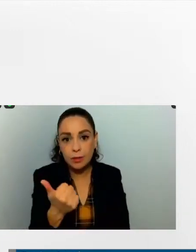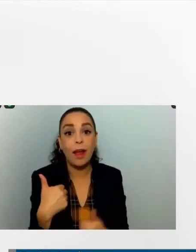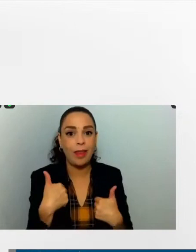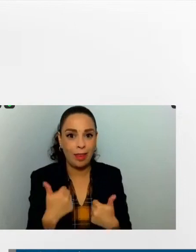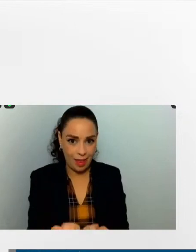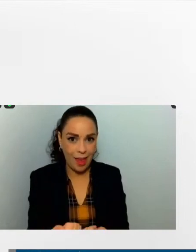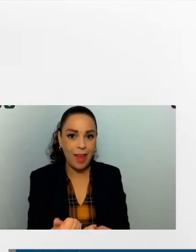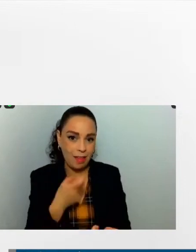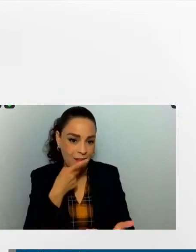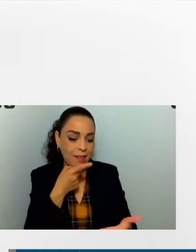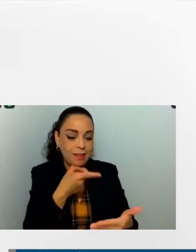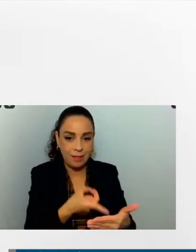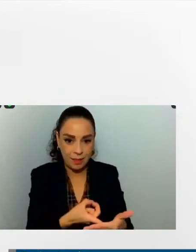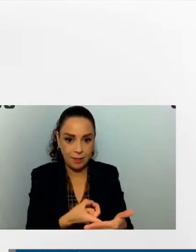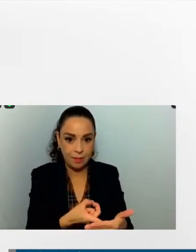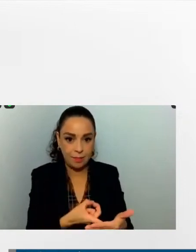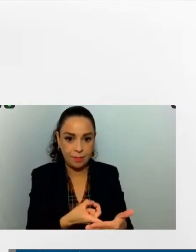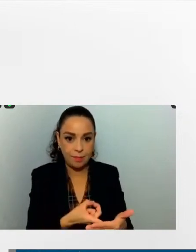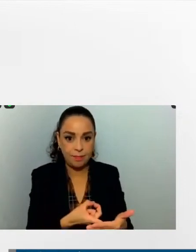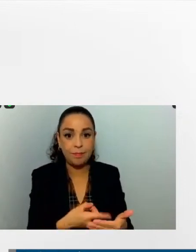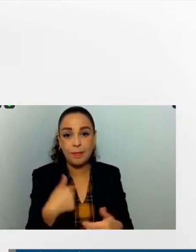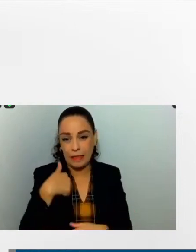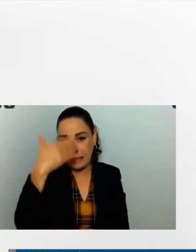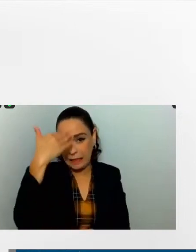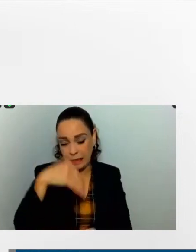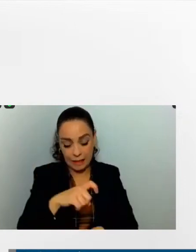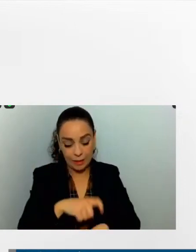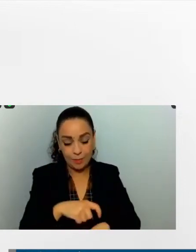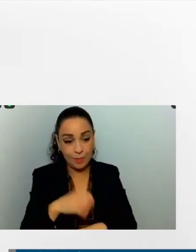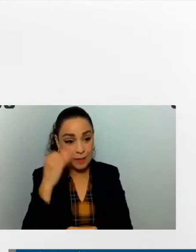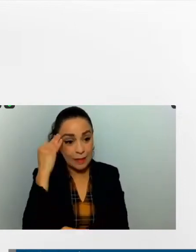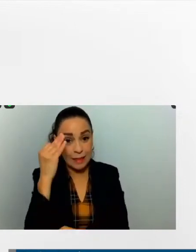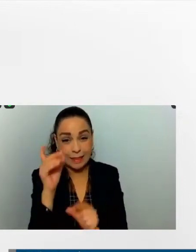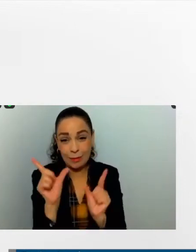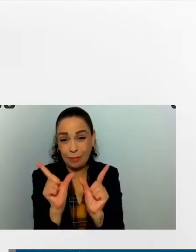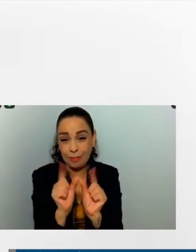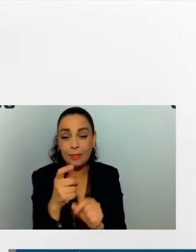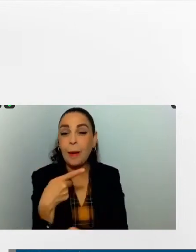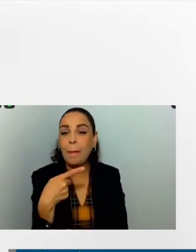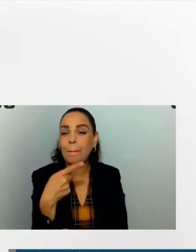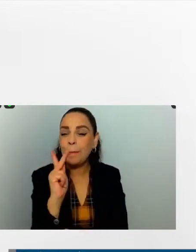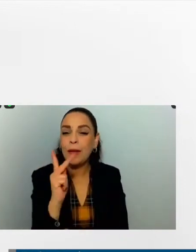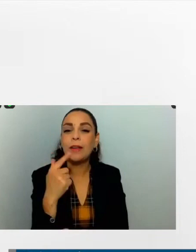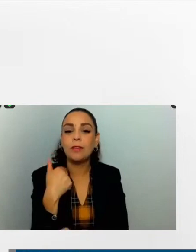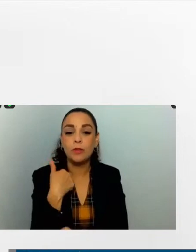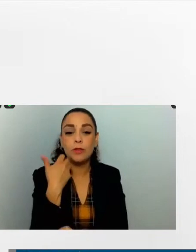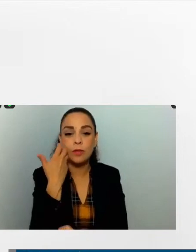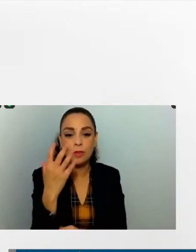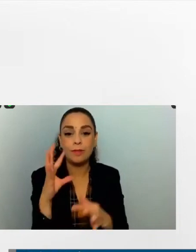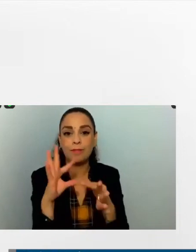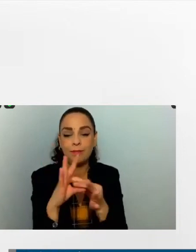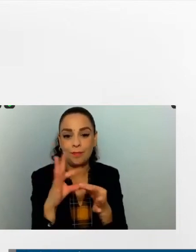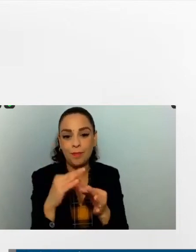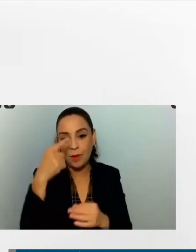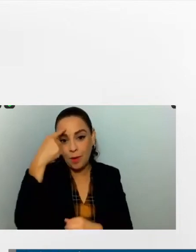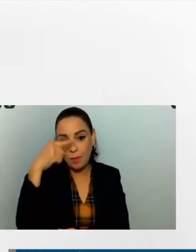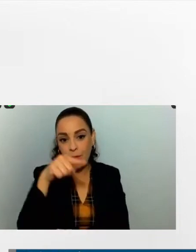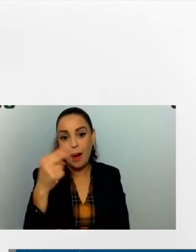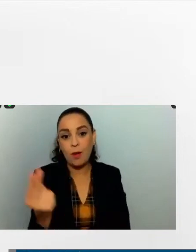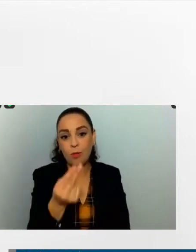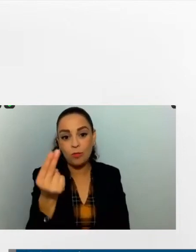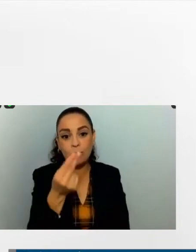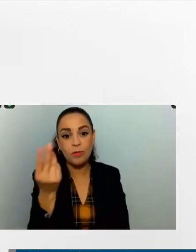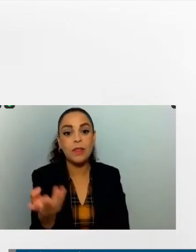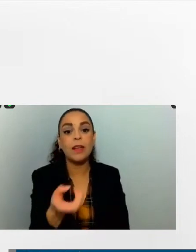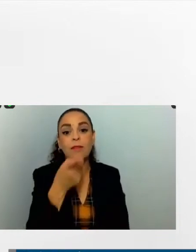yo sé que estoy un poco en corto en tiempo, pero a lo mejor es escuchar qué opinan ustedes de esto. Podría ser un ejercicio